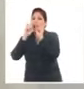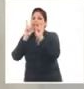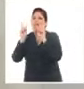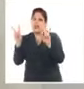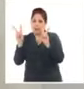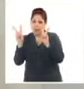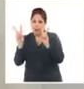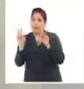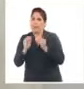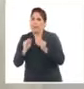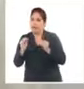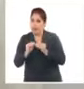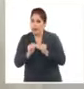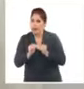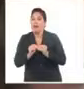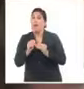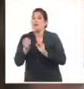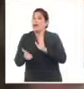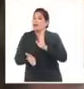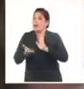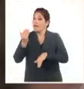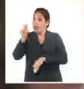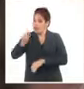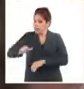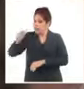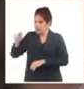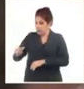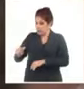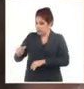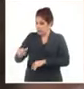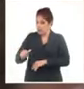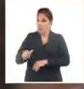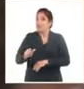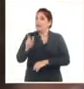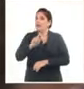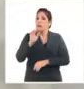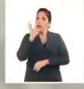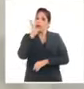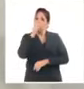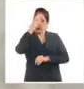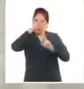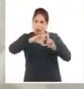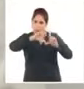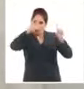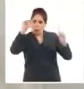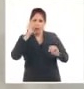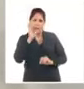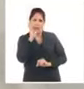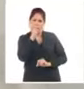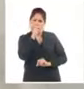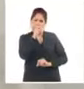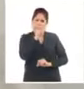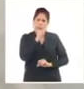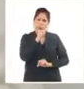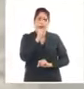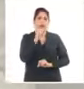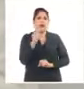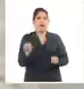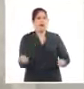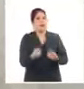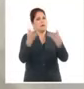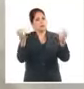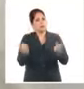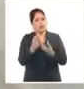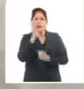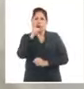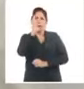Todo lo que hacemos es para salvar vidas. Una isla tan linda que tenemos, que tiene tanto pocos recursos naturales, pero